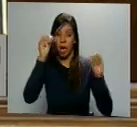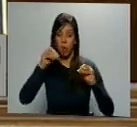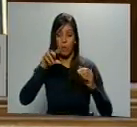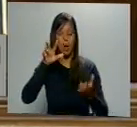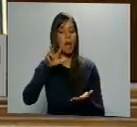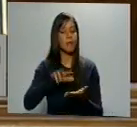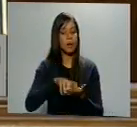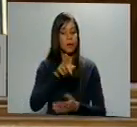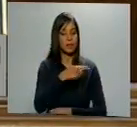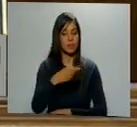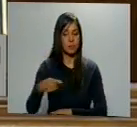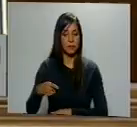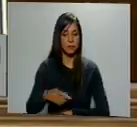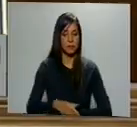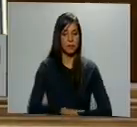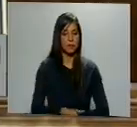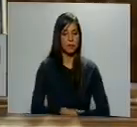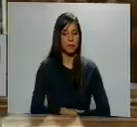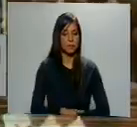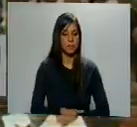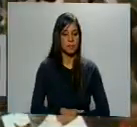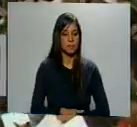de esta plenaria.